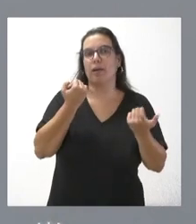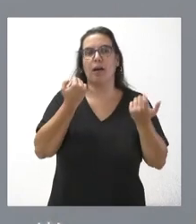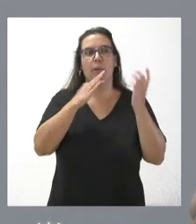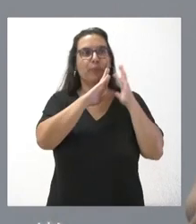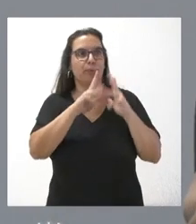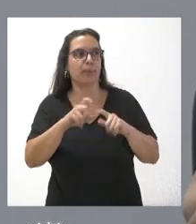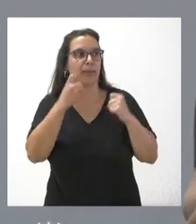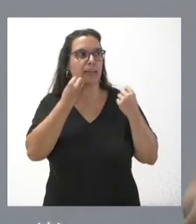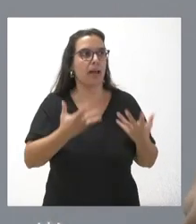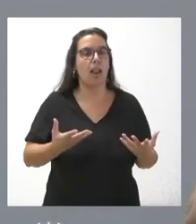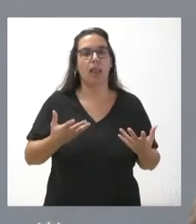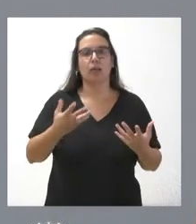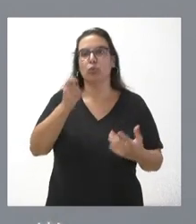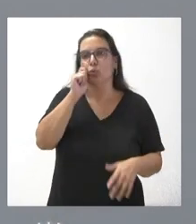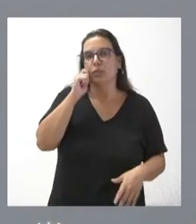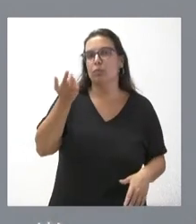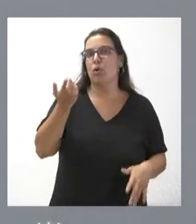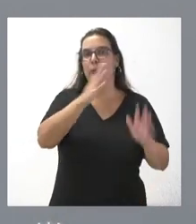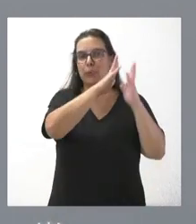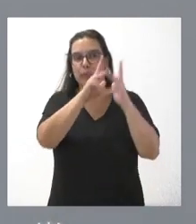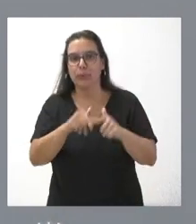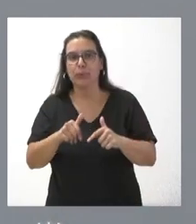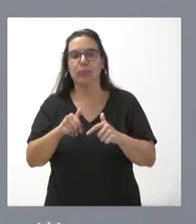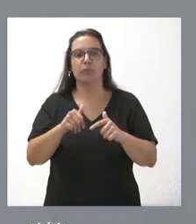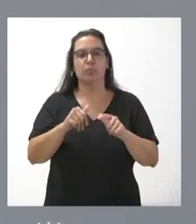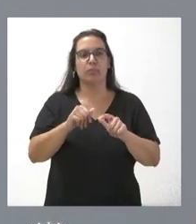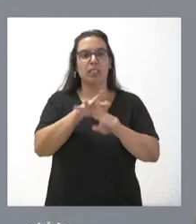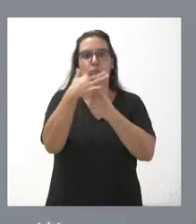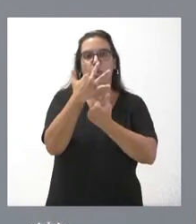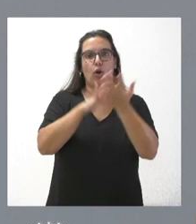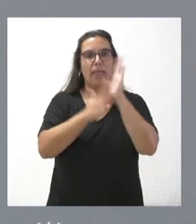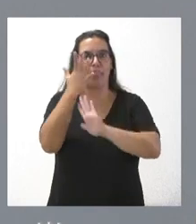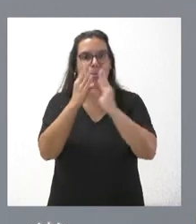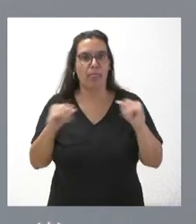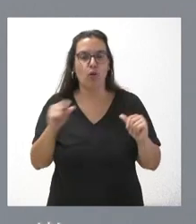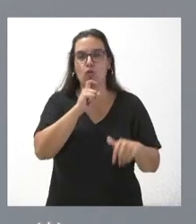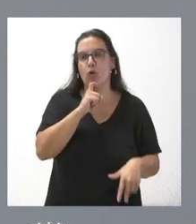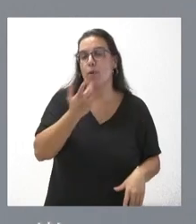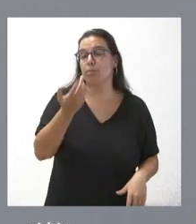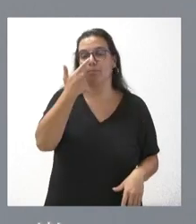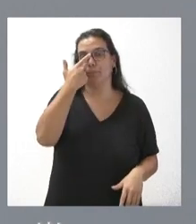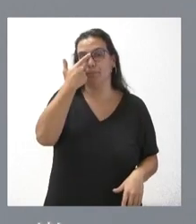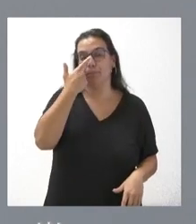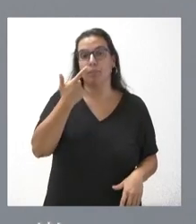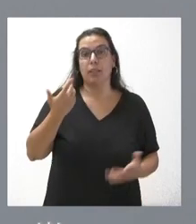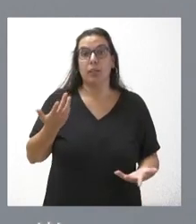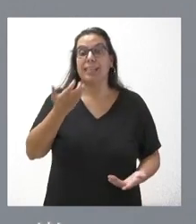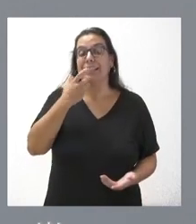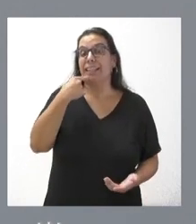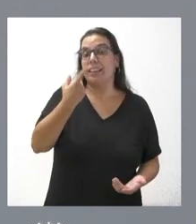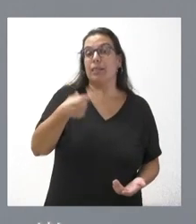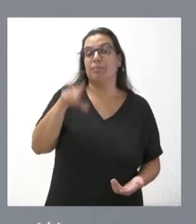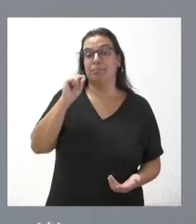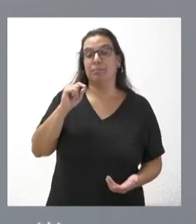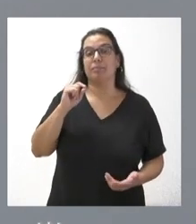materia de turismo, en materia del operativo de extinción de incendios y que cuando decimos que si el Gobierno de